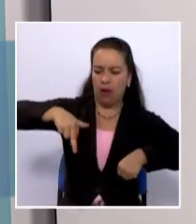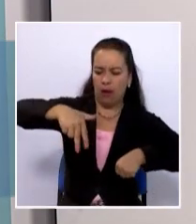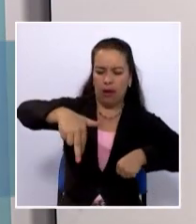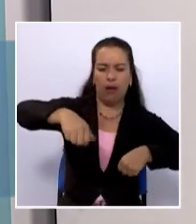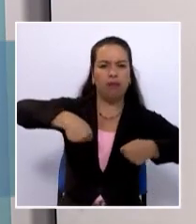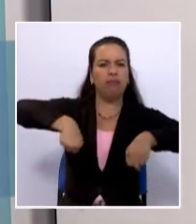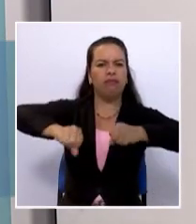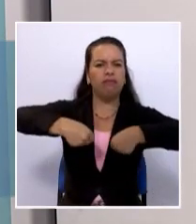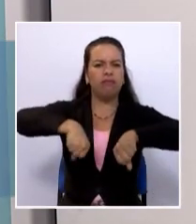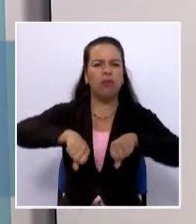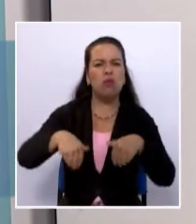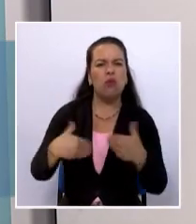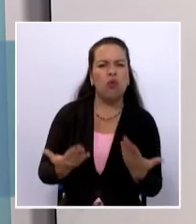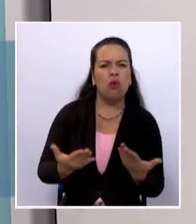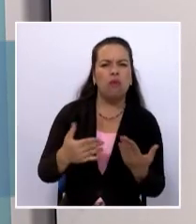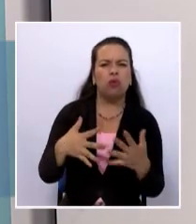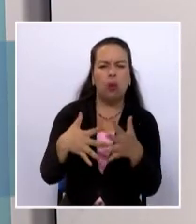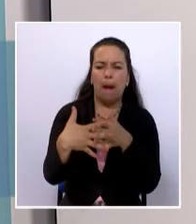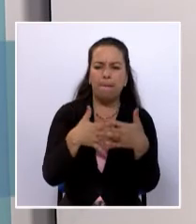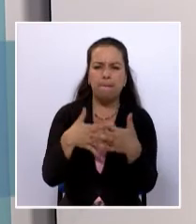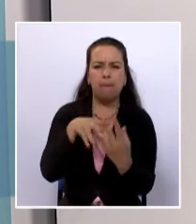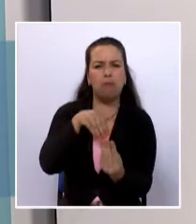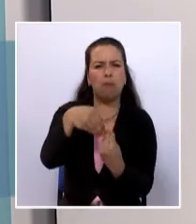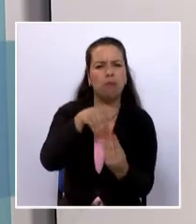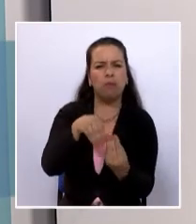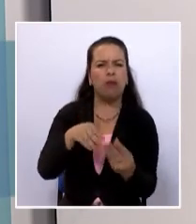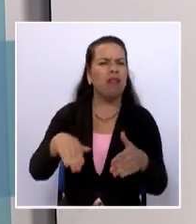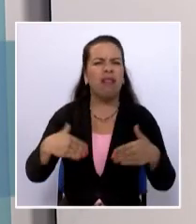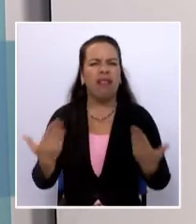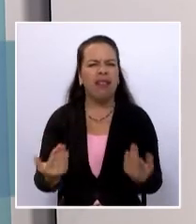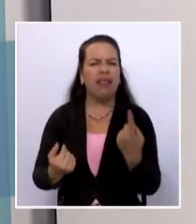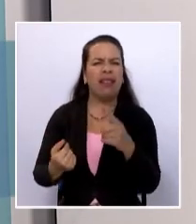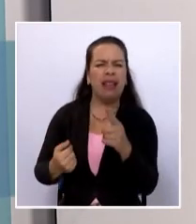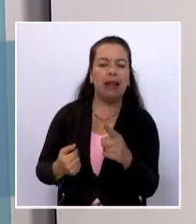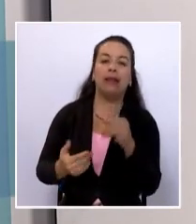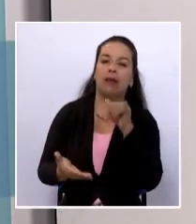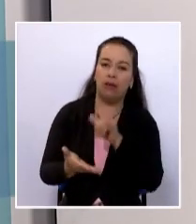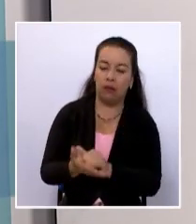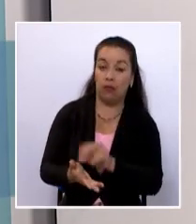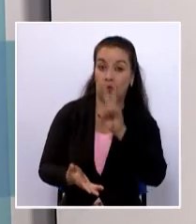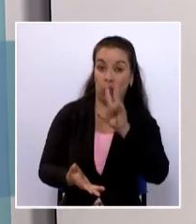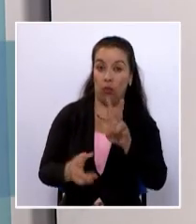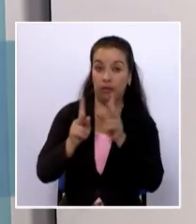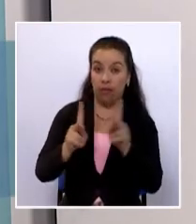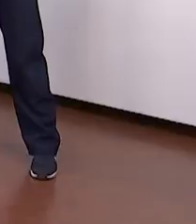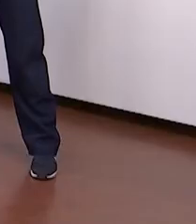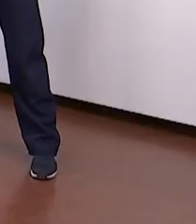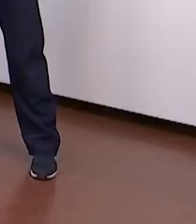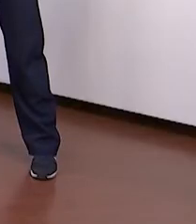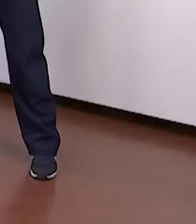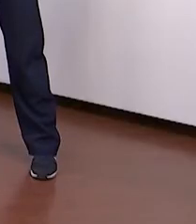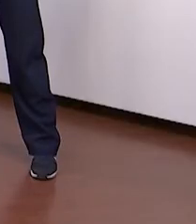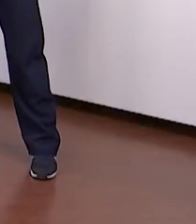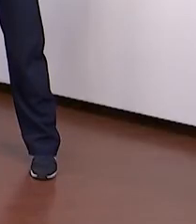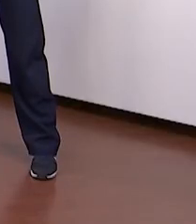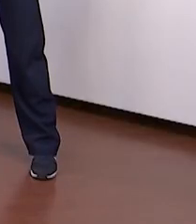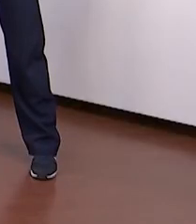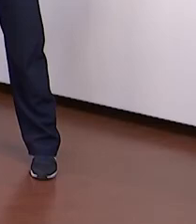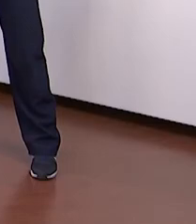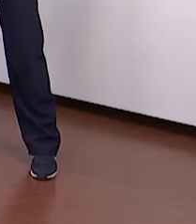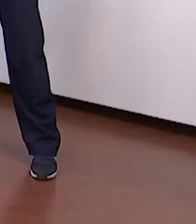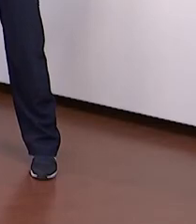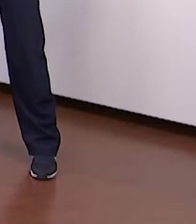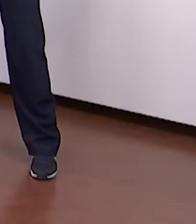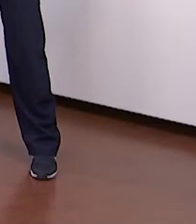que es una articulación para que funciona y para eso hoy tenemos dos invitados muy especiales el primero es el doctor juan carlos